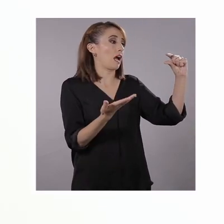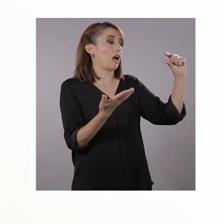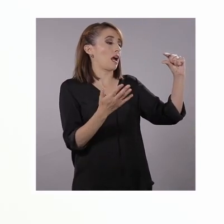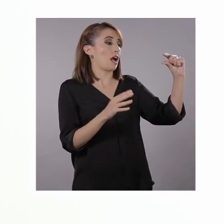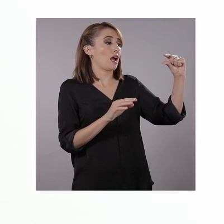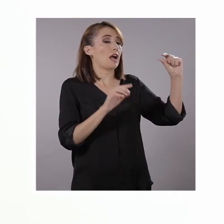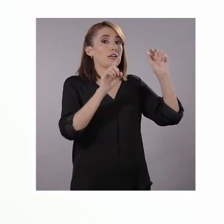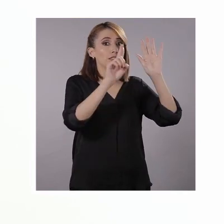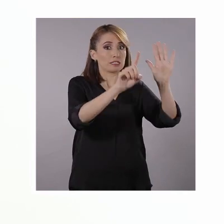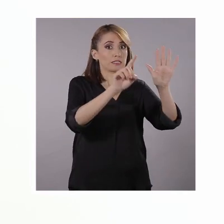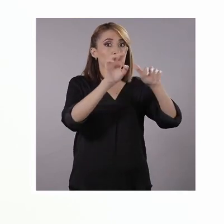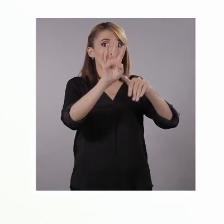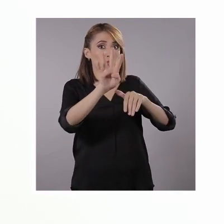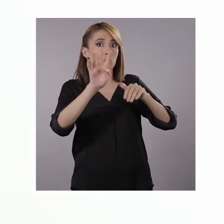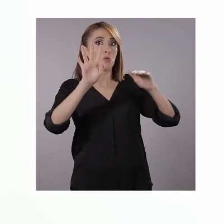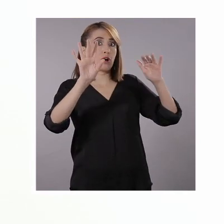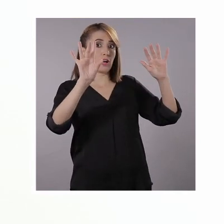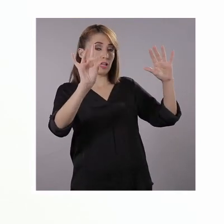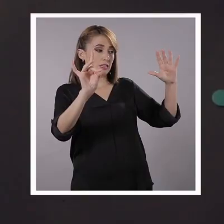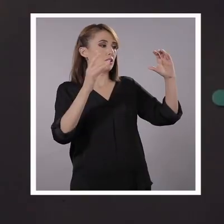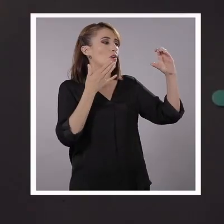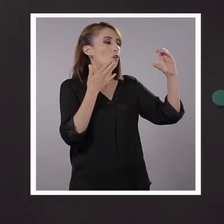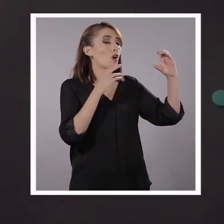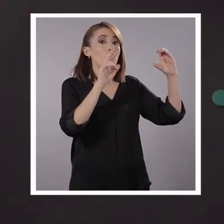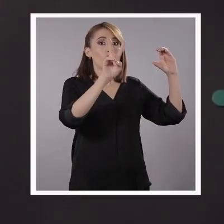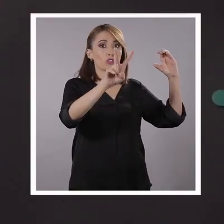Esta sucesión dice 648,